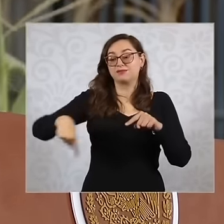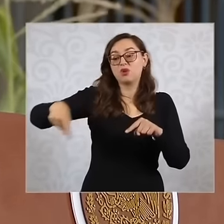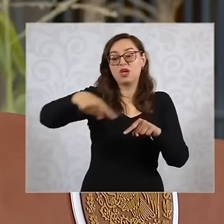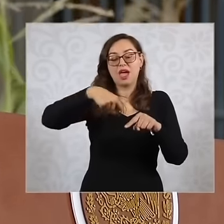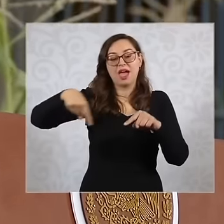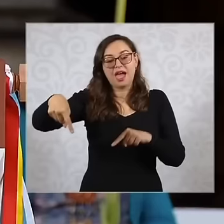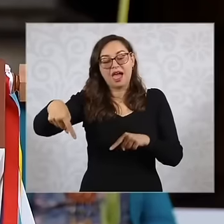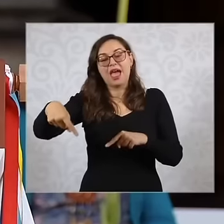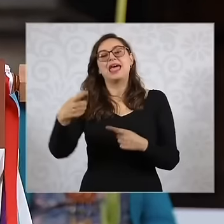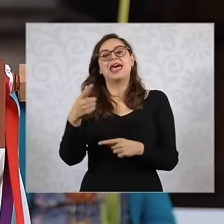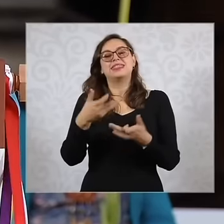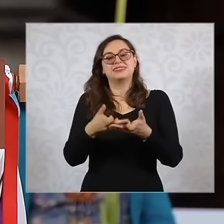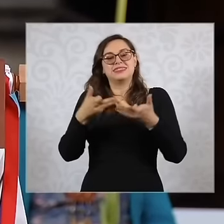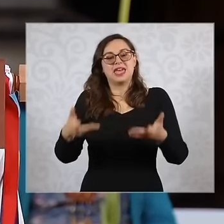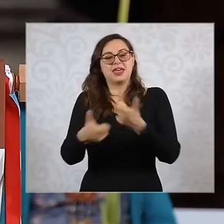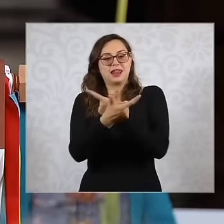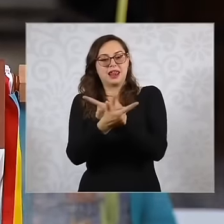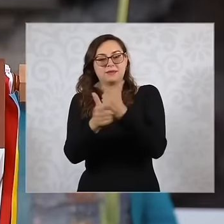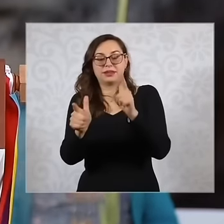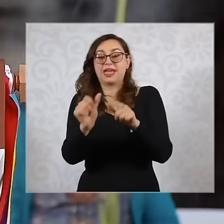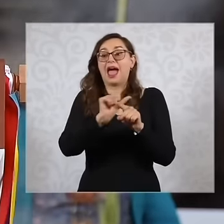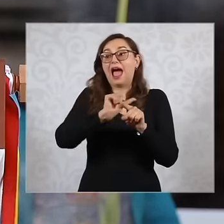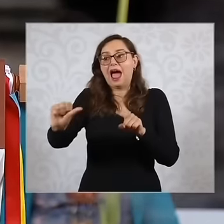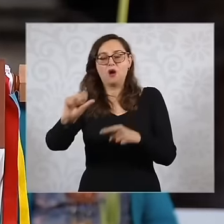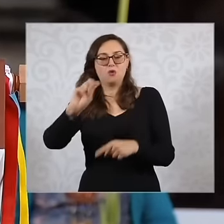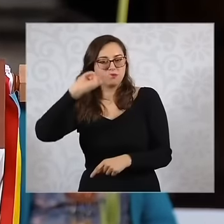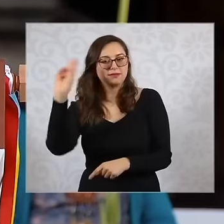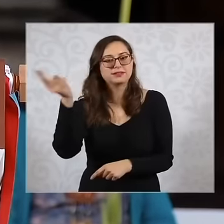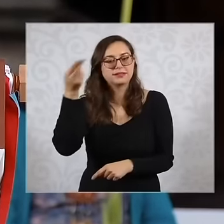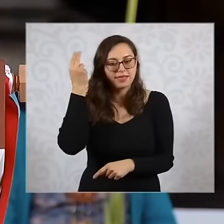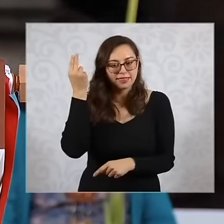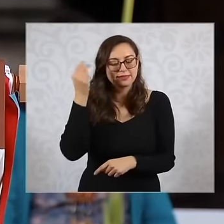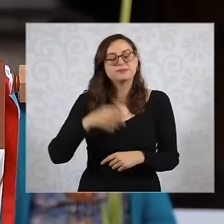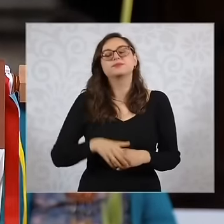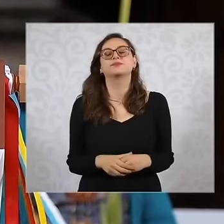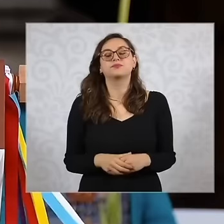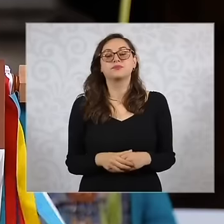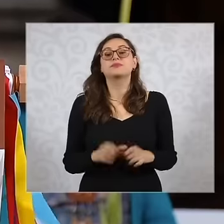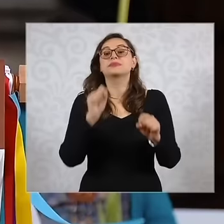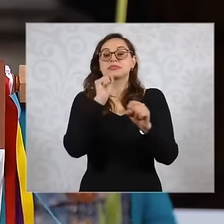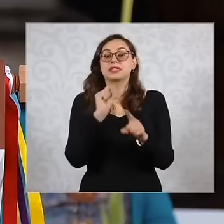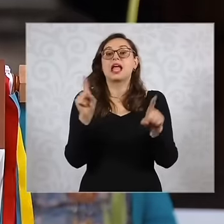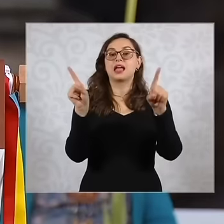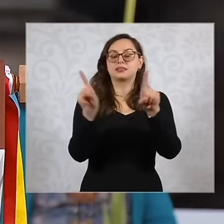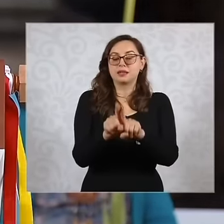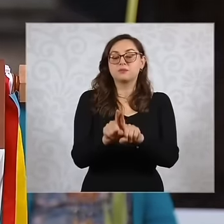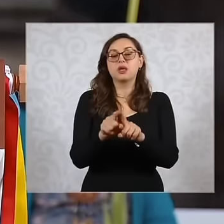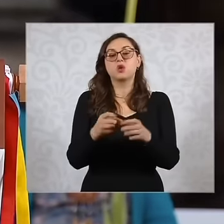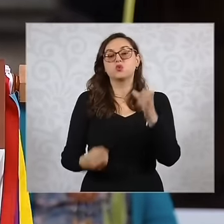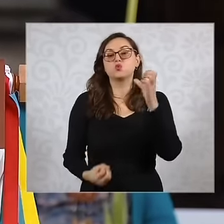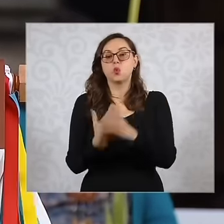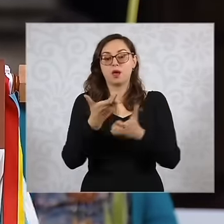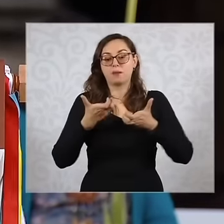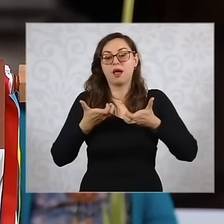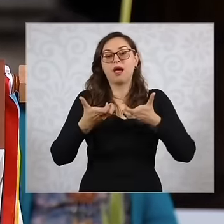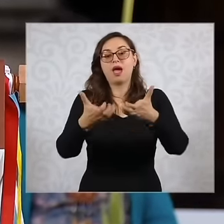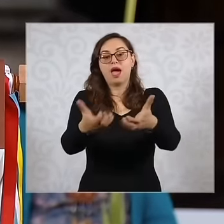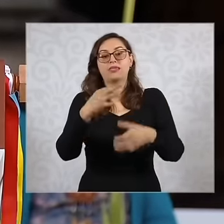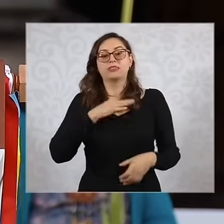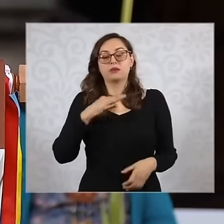y el distribuidor hacia la universidad. Vamos a hacer la carretera Toluca